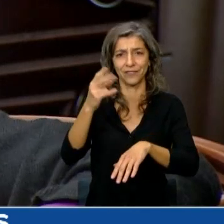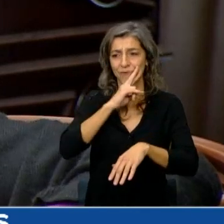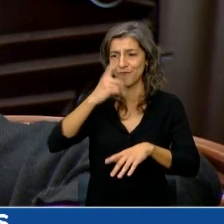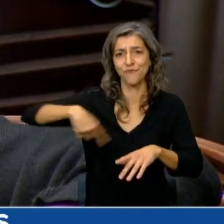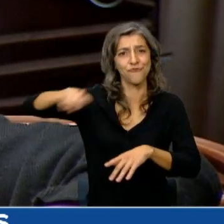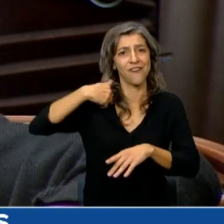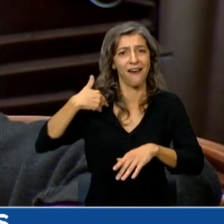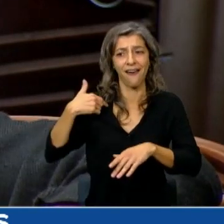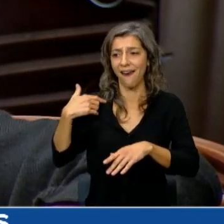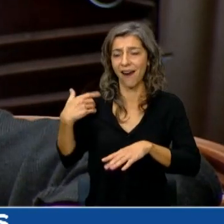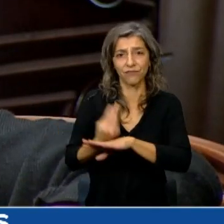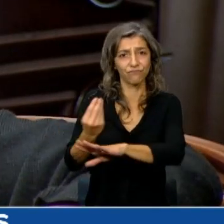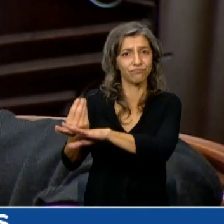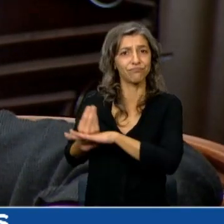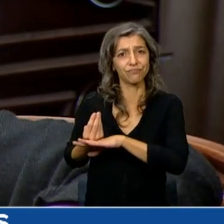14,